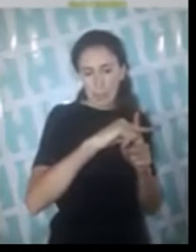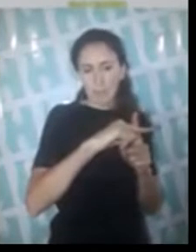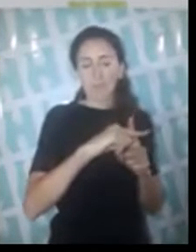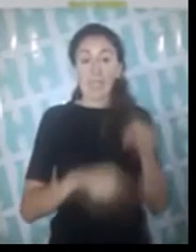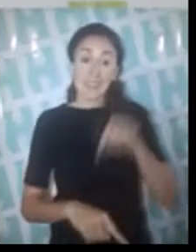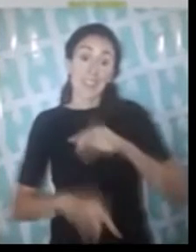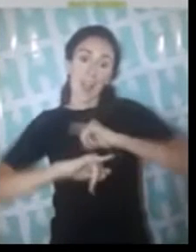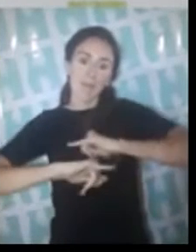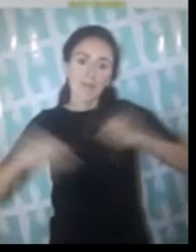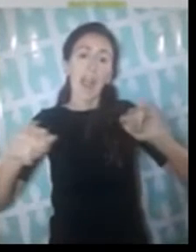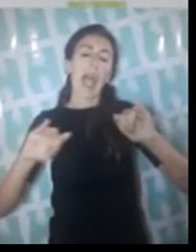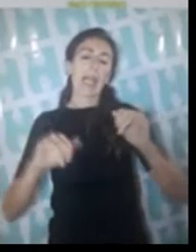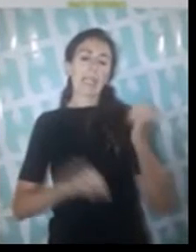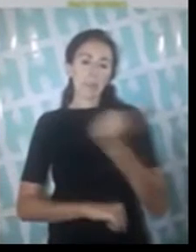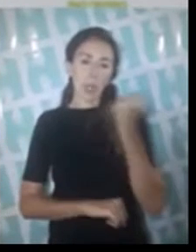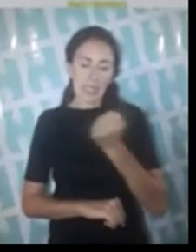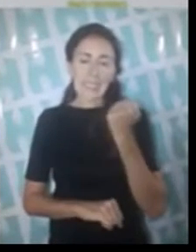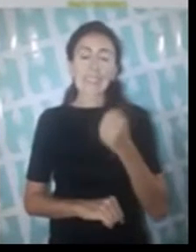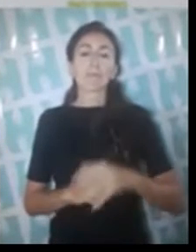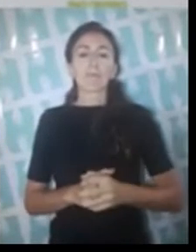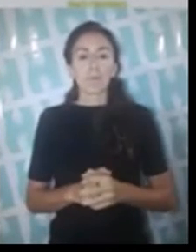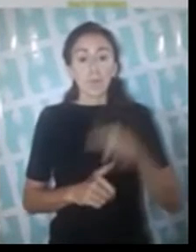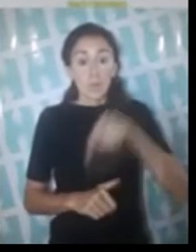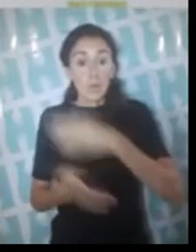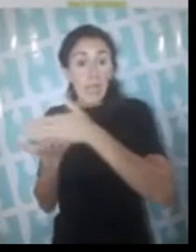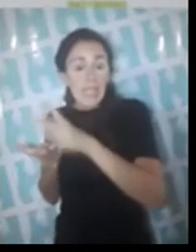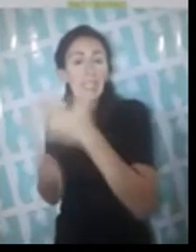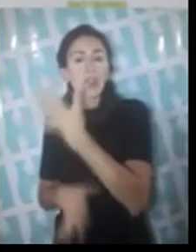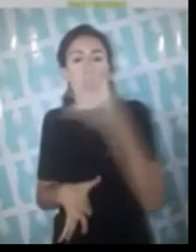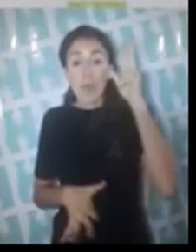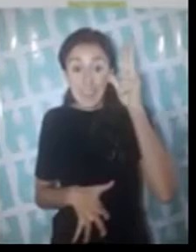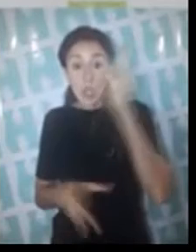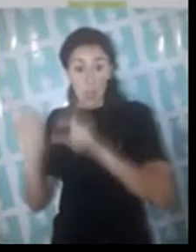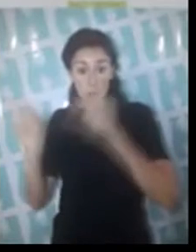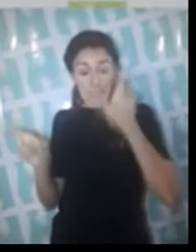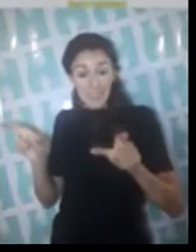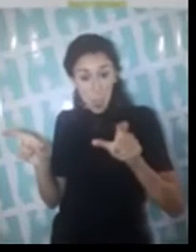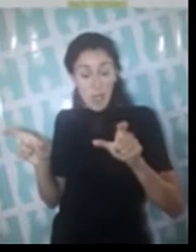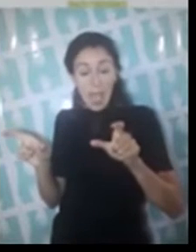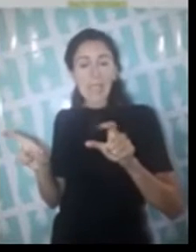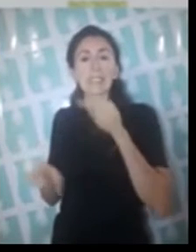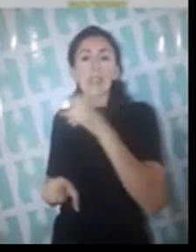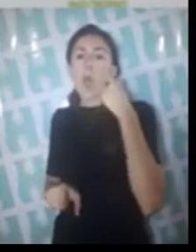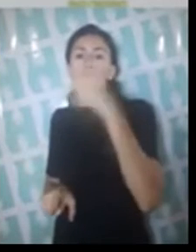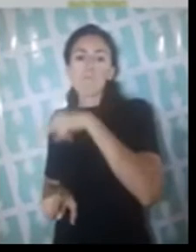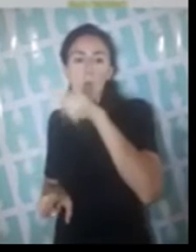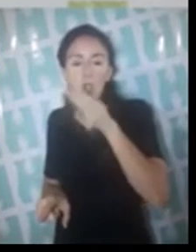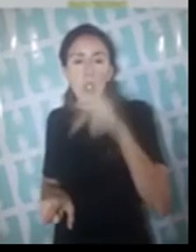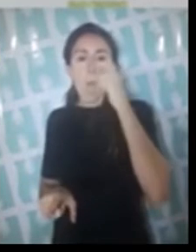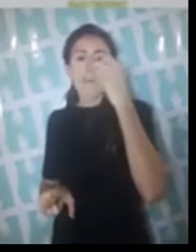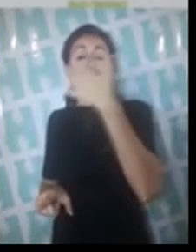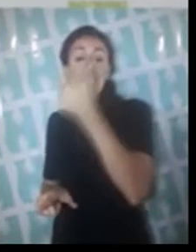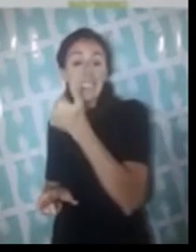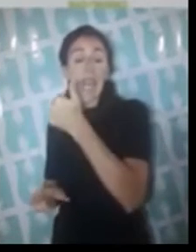muy buena noticia para nuestra provincia. Se descartaron hoy 58 pacientes que se testearon. Uno en el Bolsón, 26